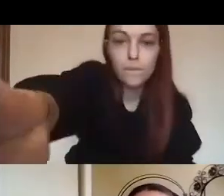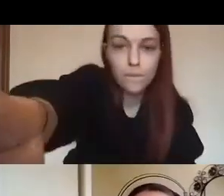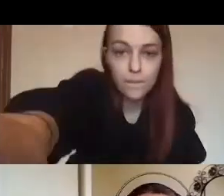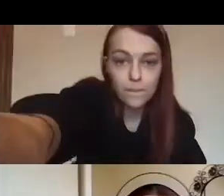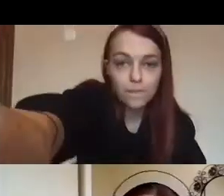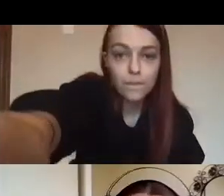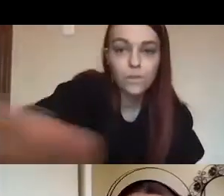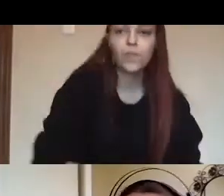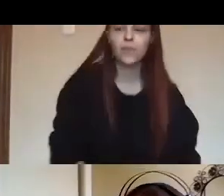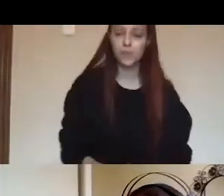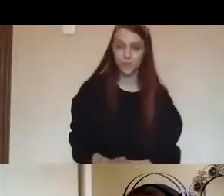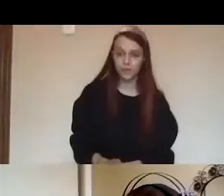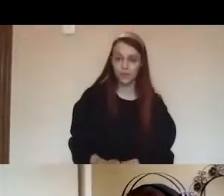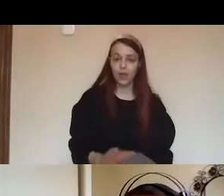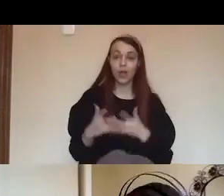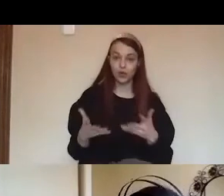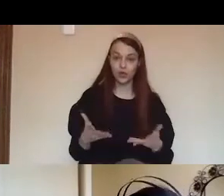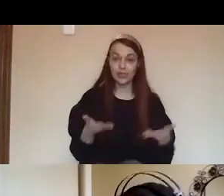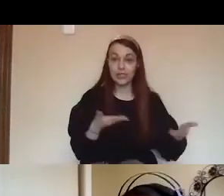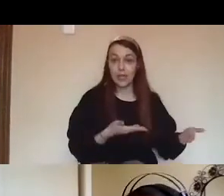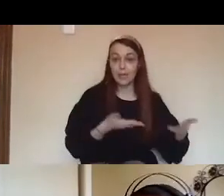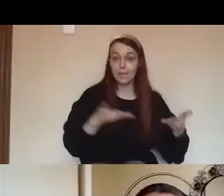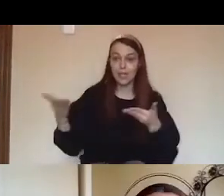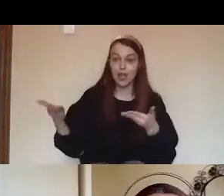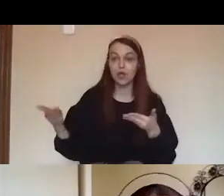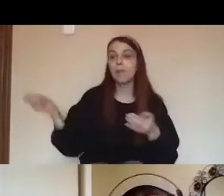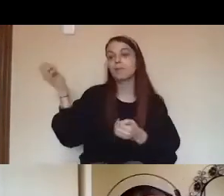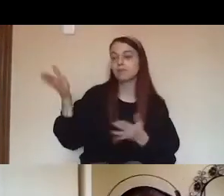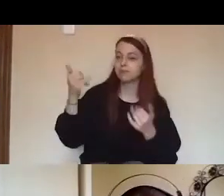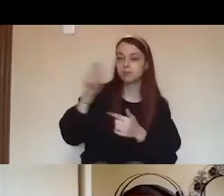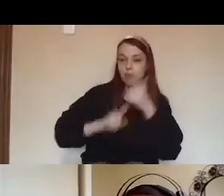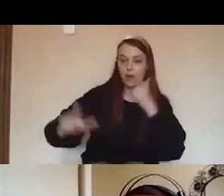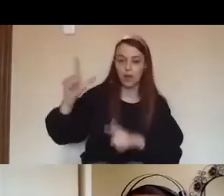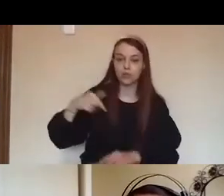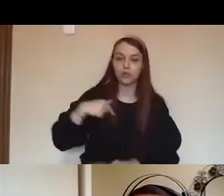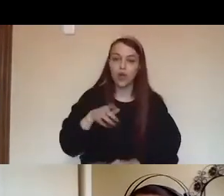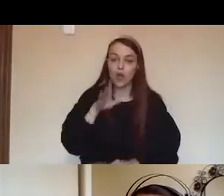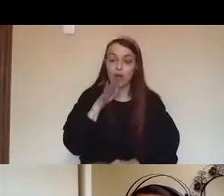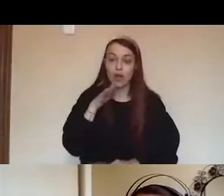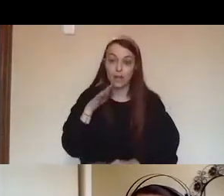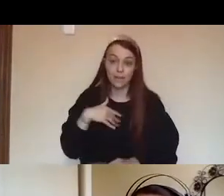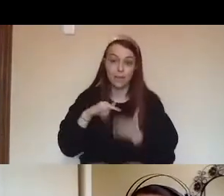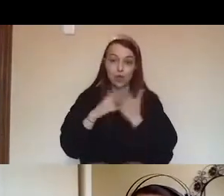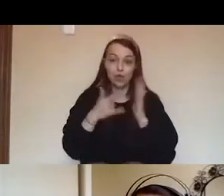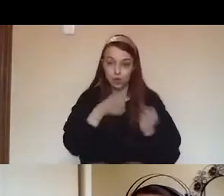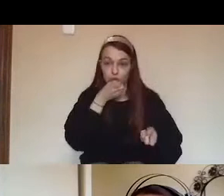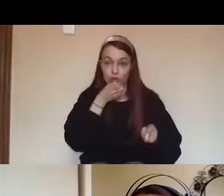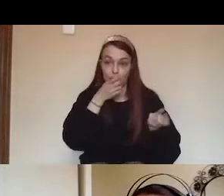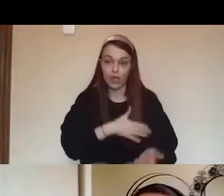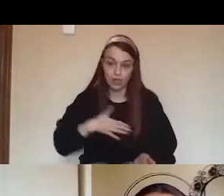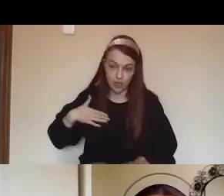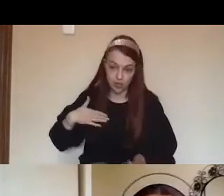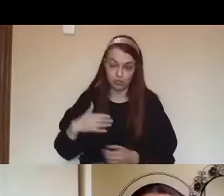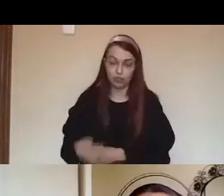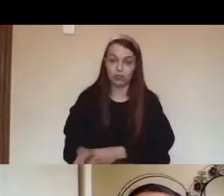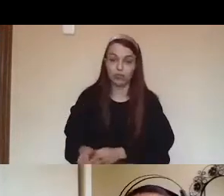Bien, la invitación es a viajar. Les voy a contar un poco lo que estamos haciendo en este proyecto,